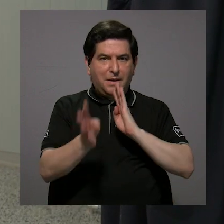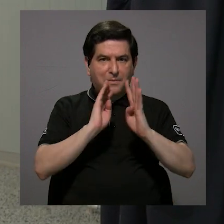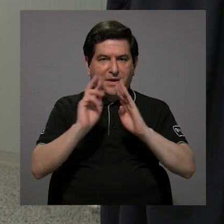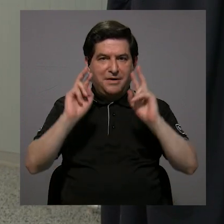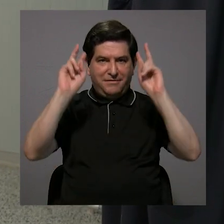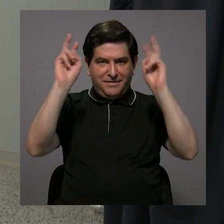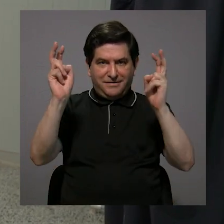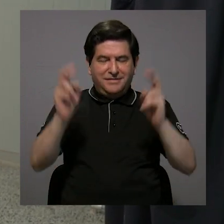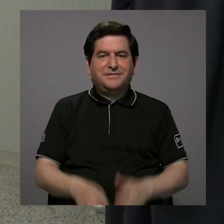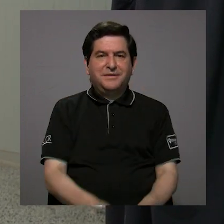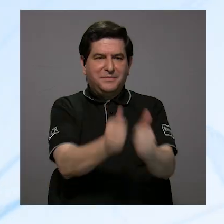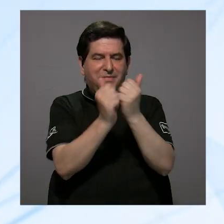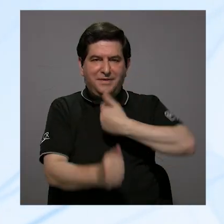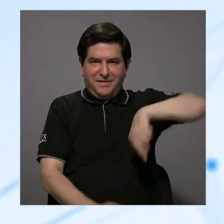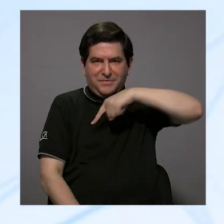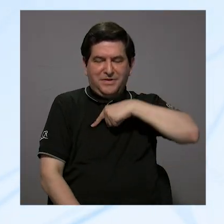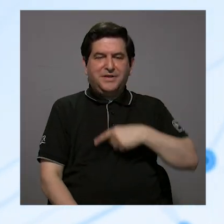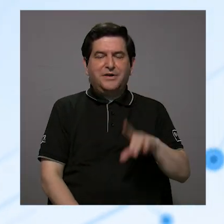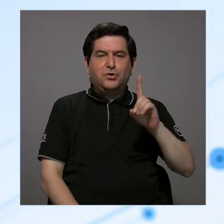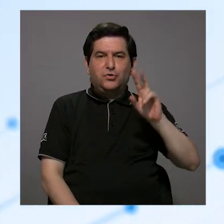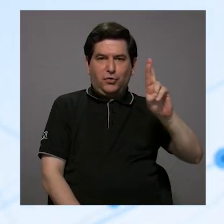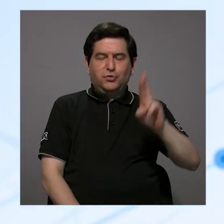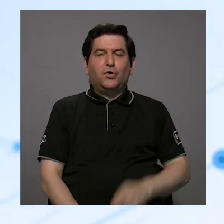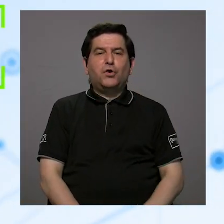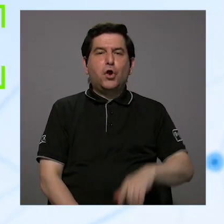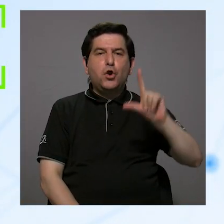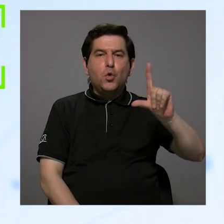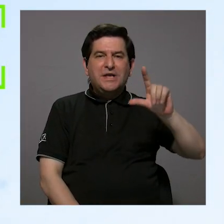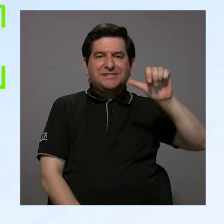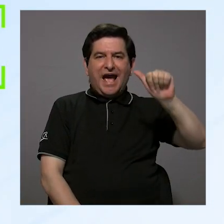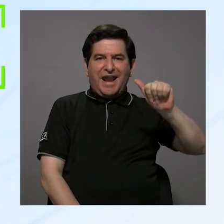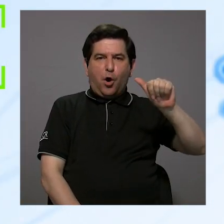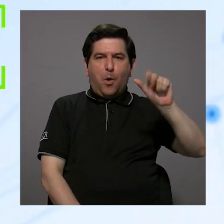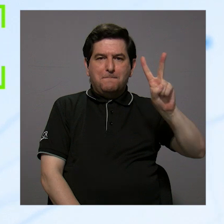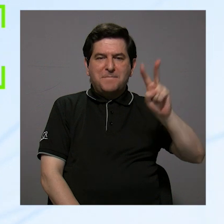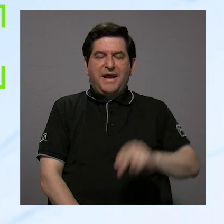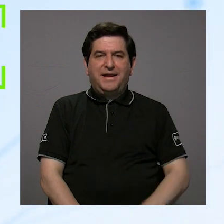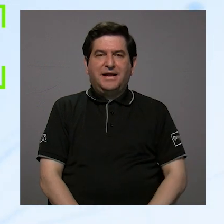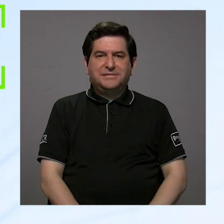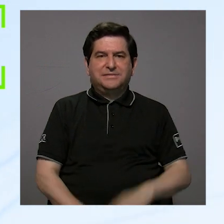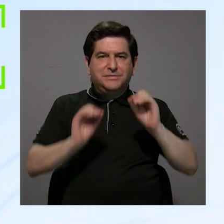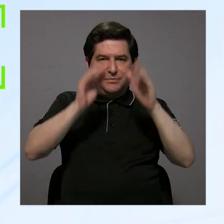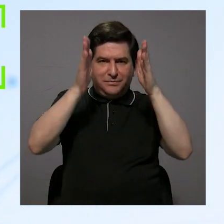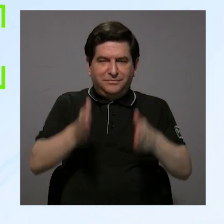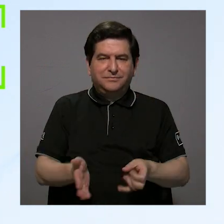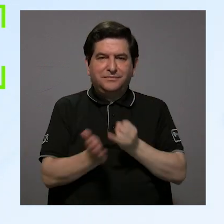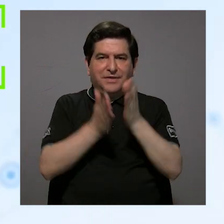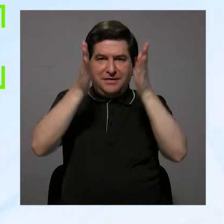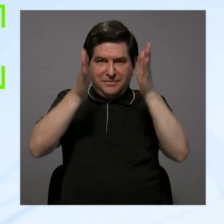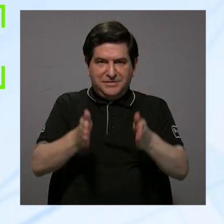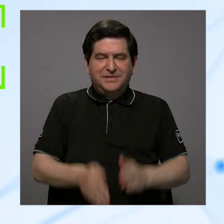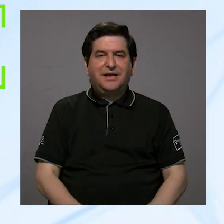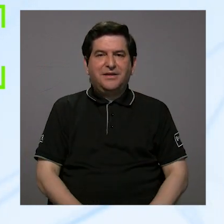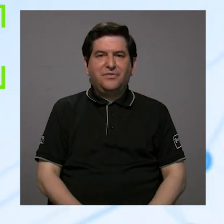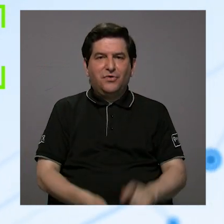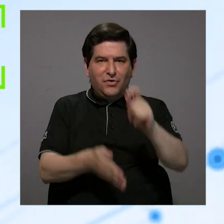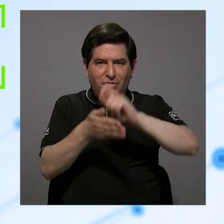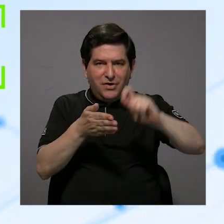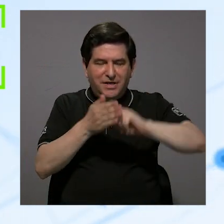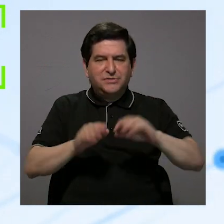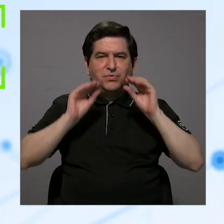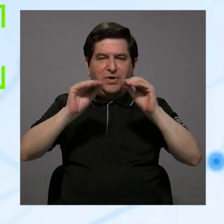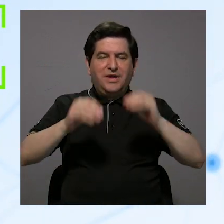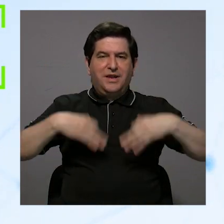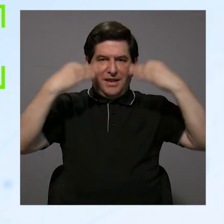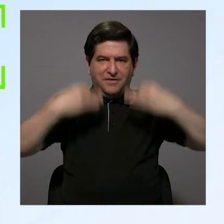Para hablar más sobre este tema, nos acompaña el doctor Luis Aragón Vargas, docente e investigador de la